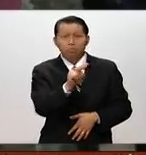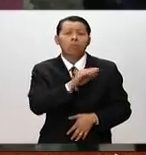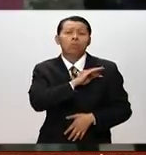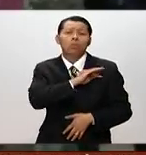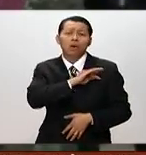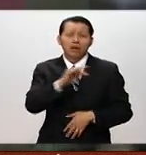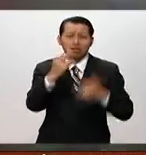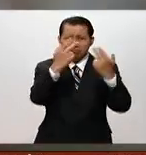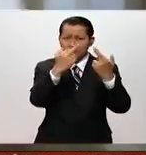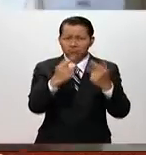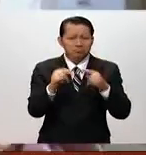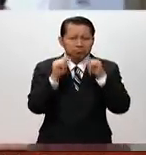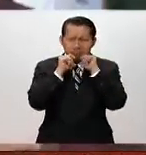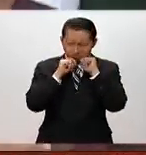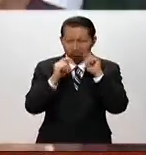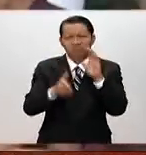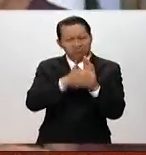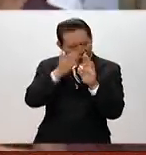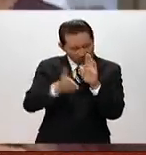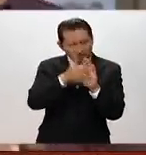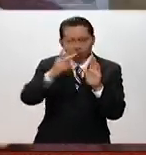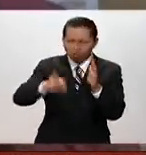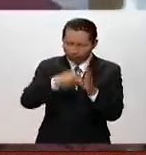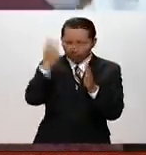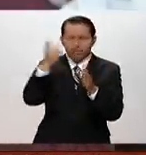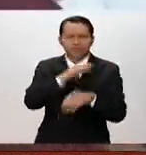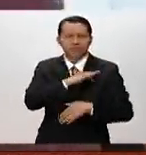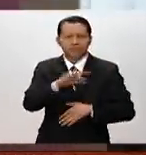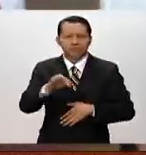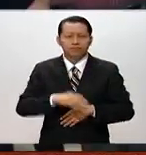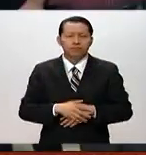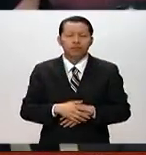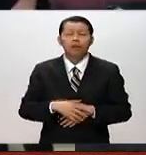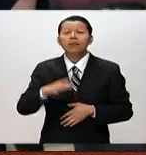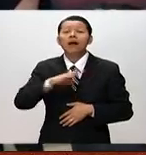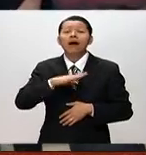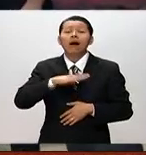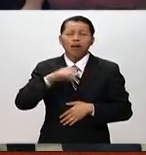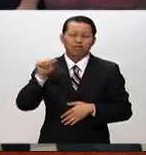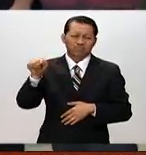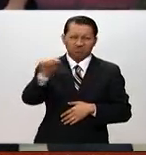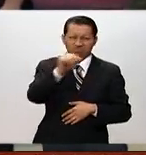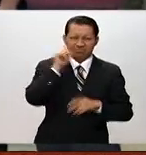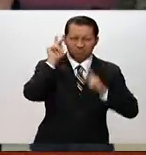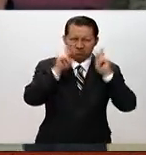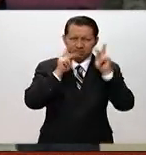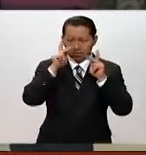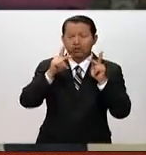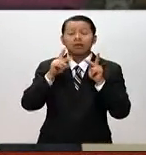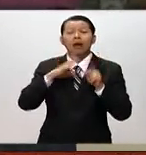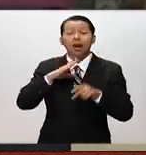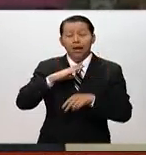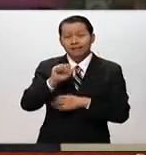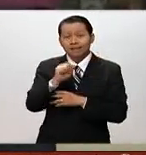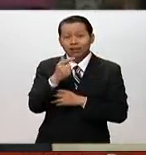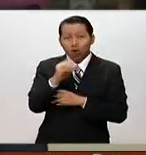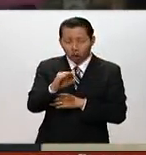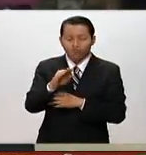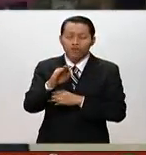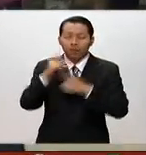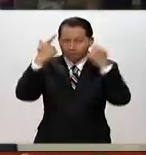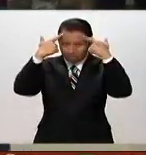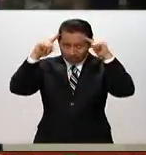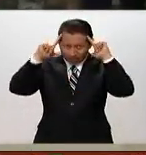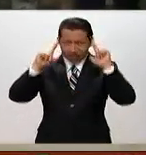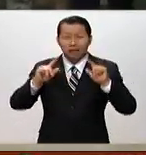la reconstrucción. En esta gira de trabajo el presidente estuvo acompañado por los titulares de Gobernación, Marina,